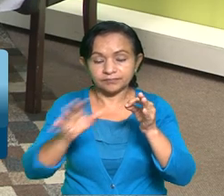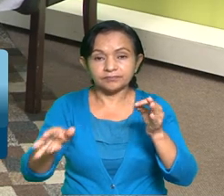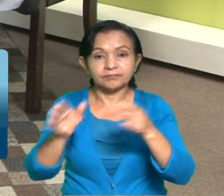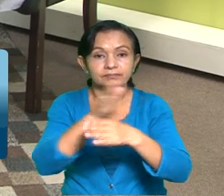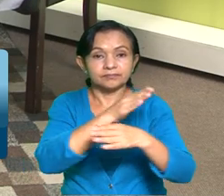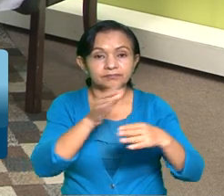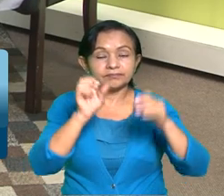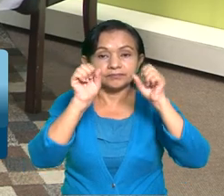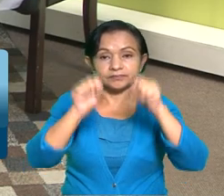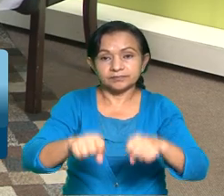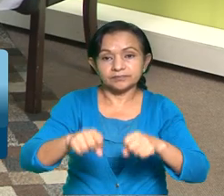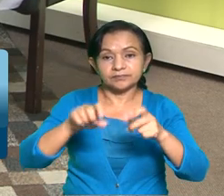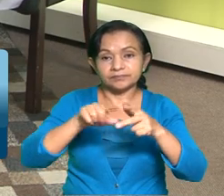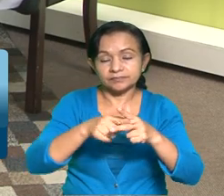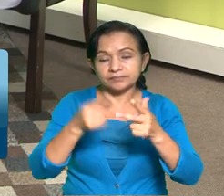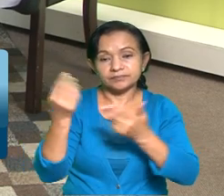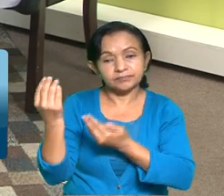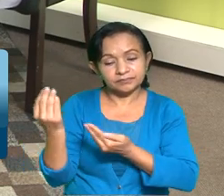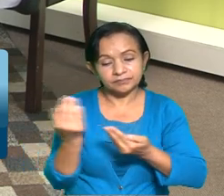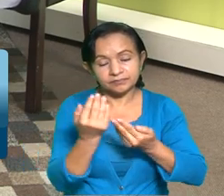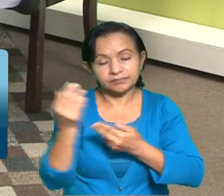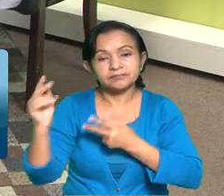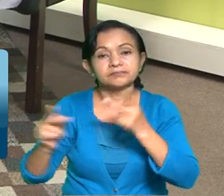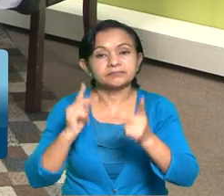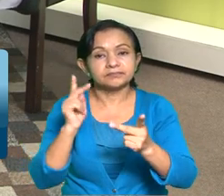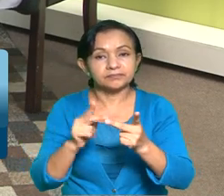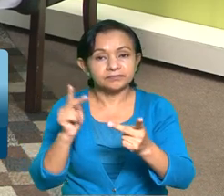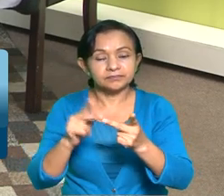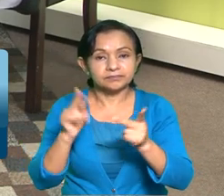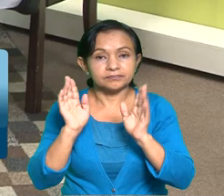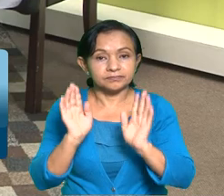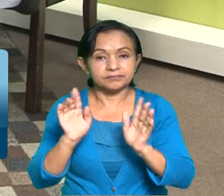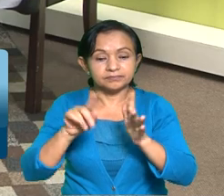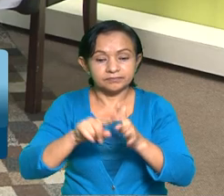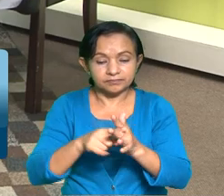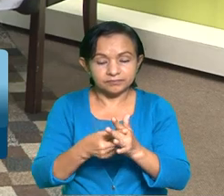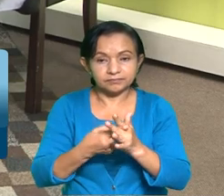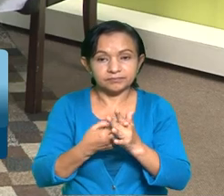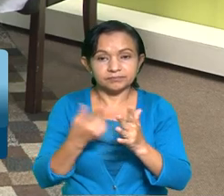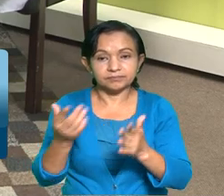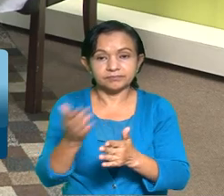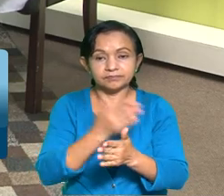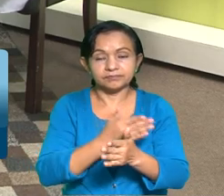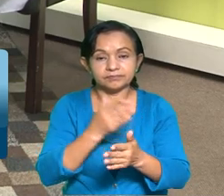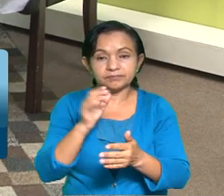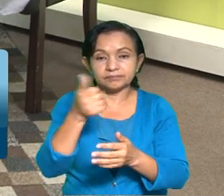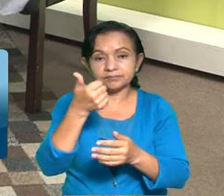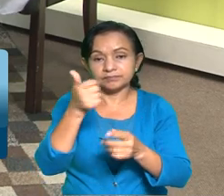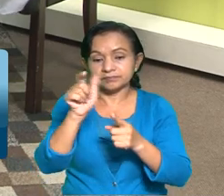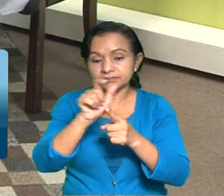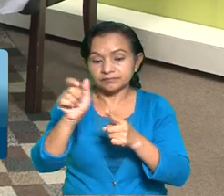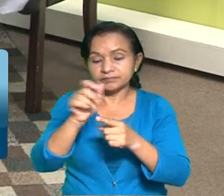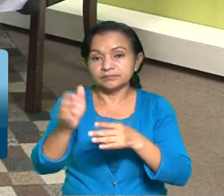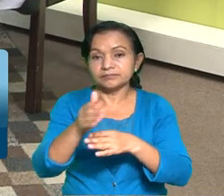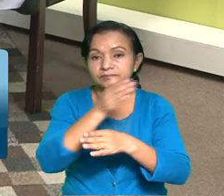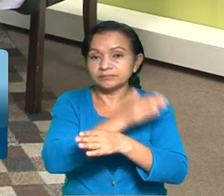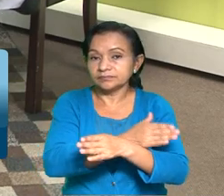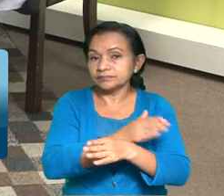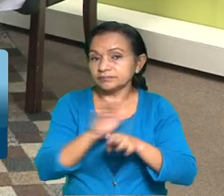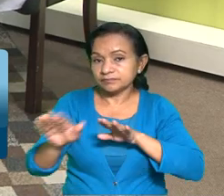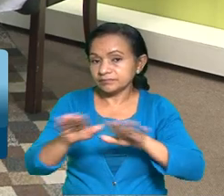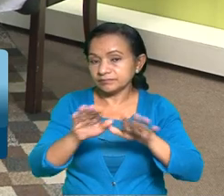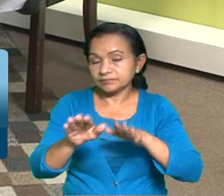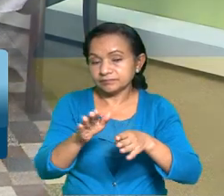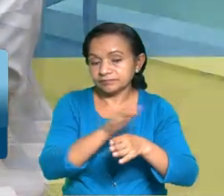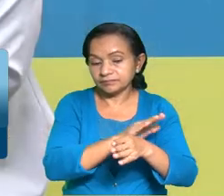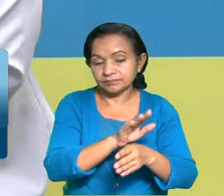y se le pueden dar a los bebés perfectamente. Claro que sí, inicialmente en los primeros 6 meses. Antes no está